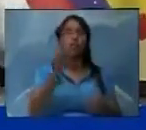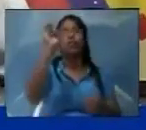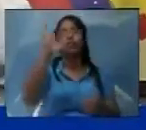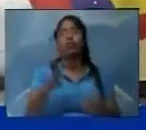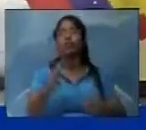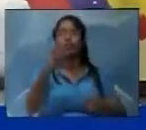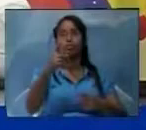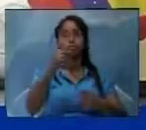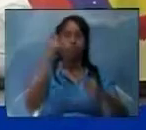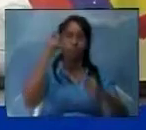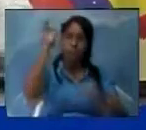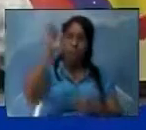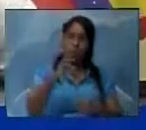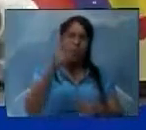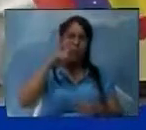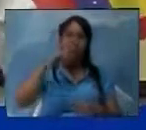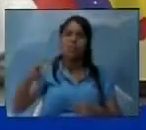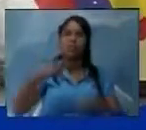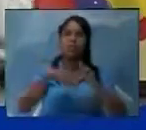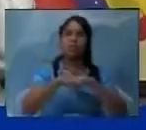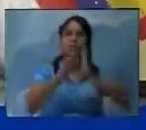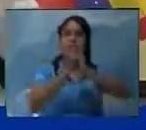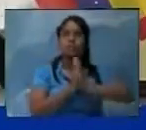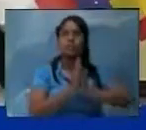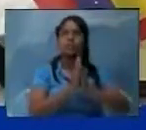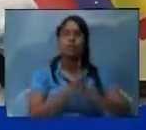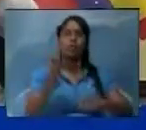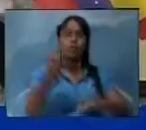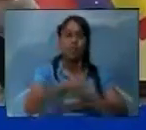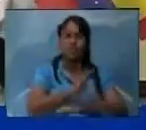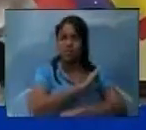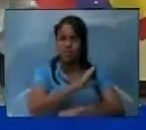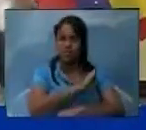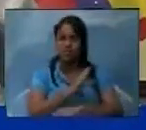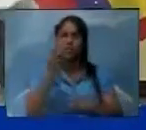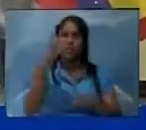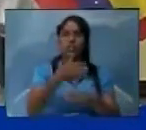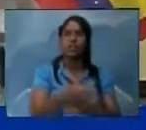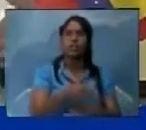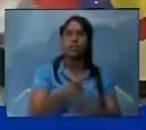pastor envidioso que vaya a orar y: Señor, se metió en mi terreno,